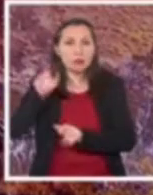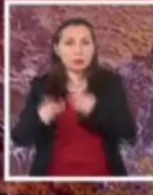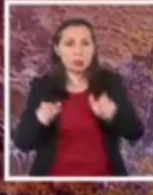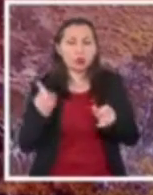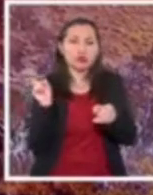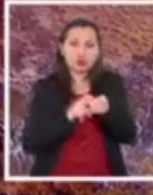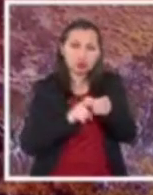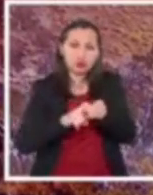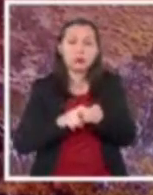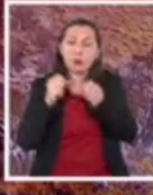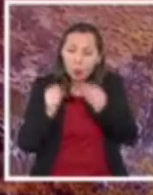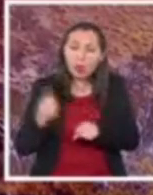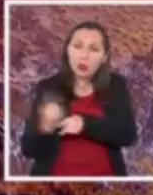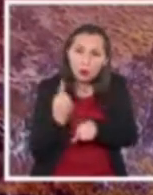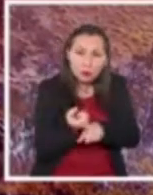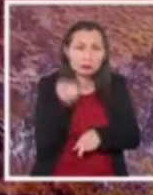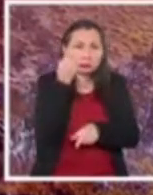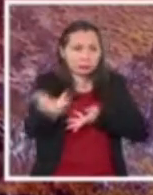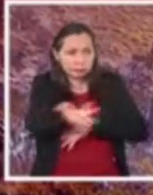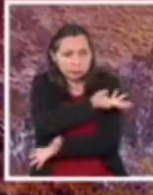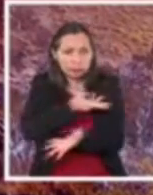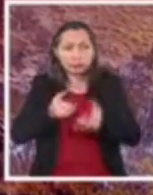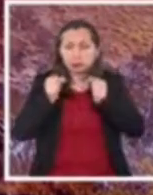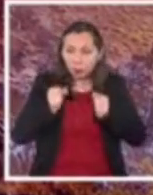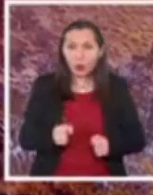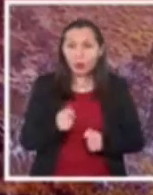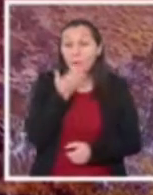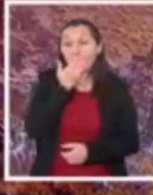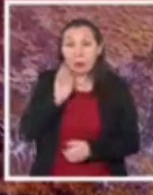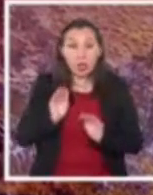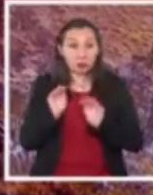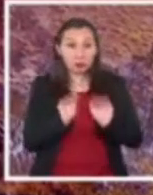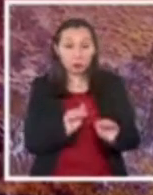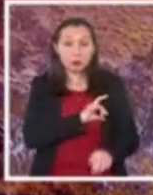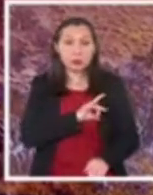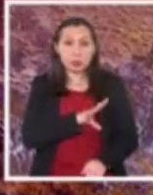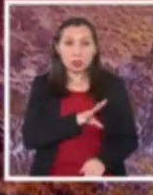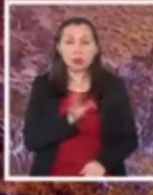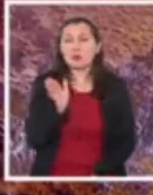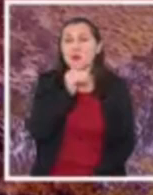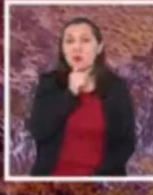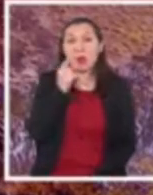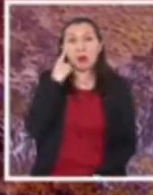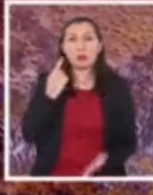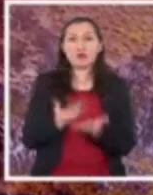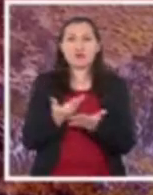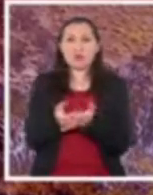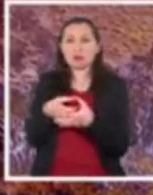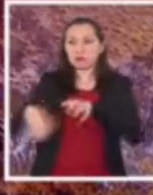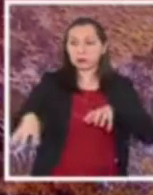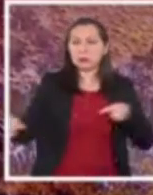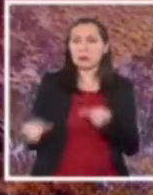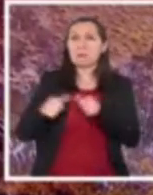es posible conversar entendernos que lo mejor para Chile nuestra en acrecentar las